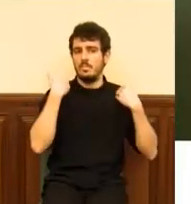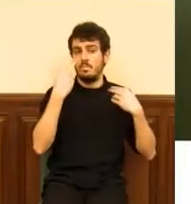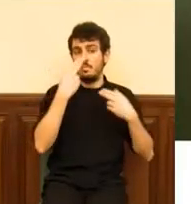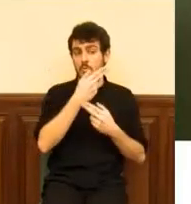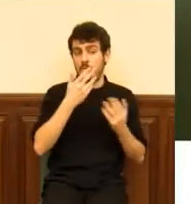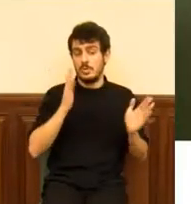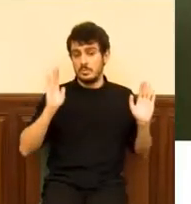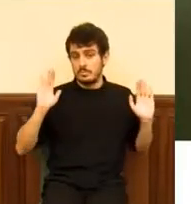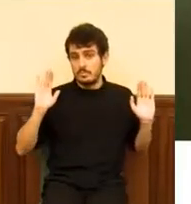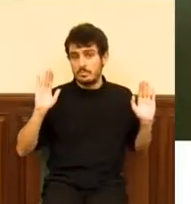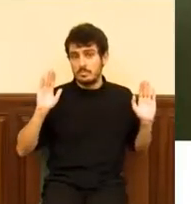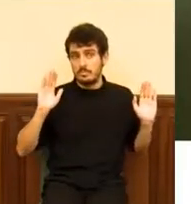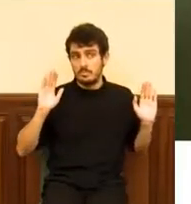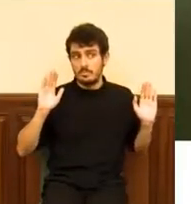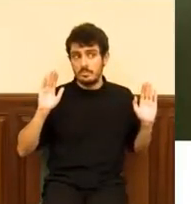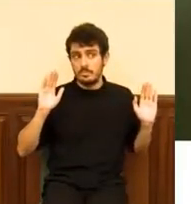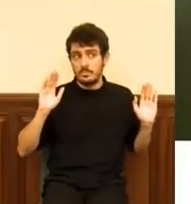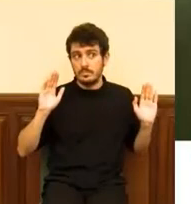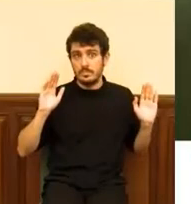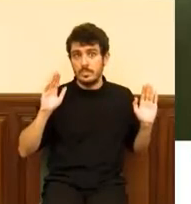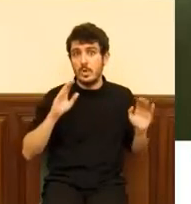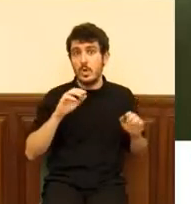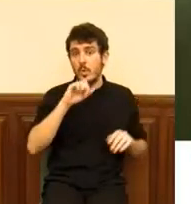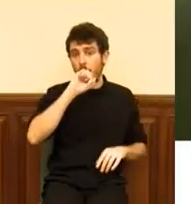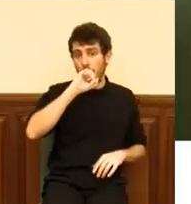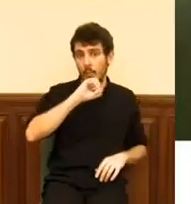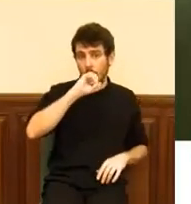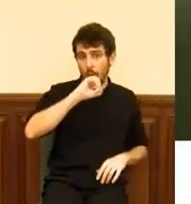públicos, por no hablar de los obispos, de la